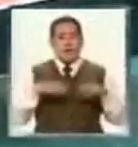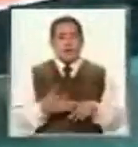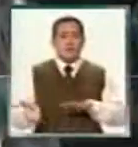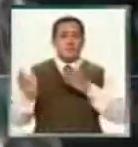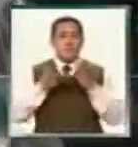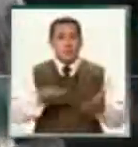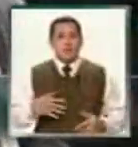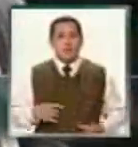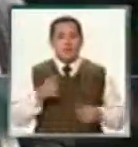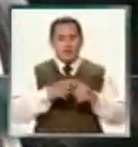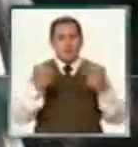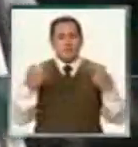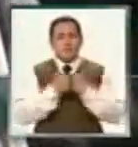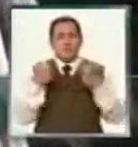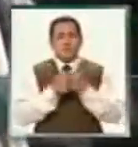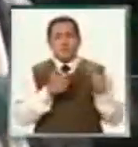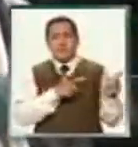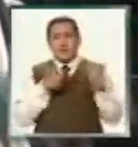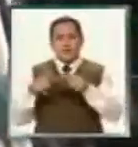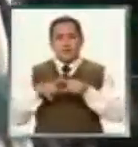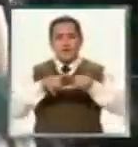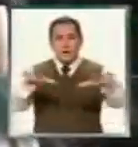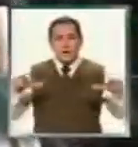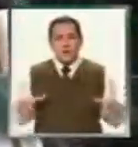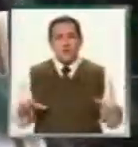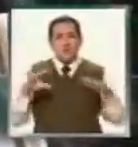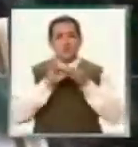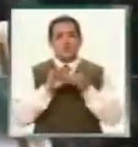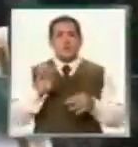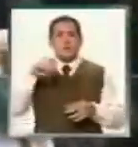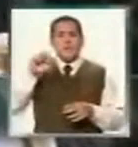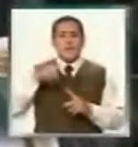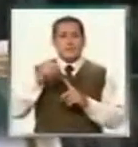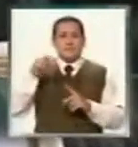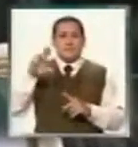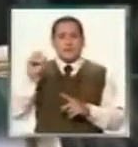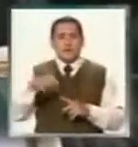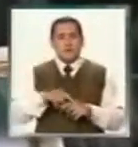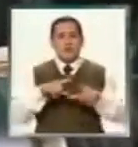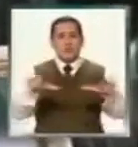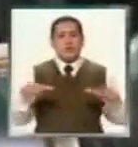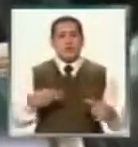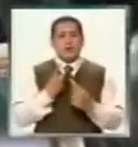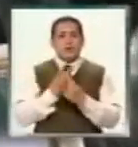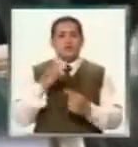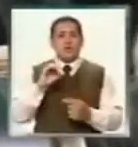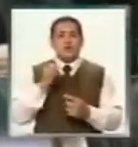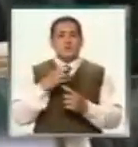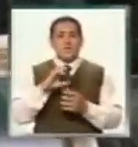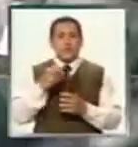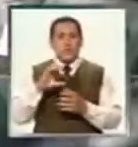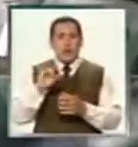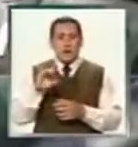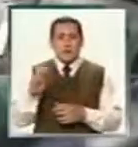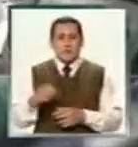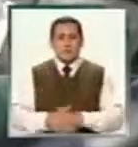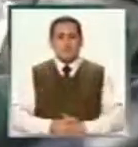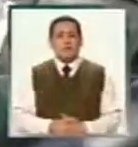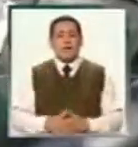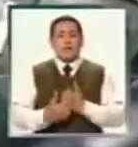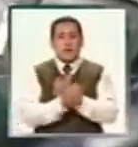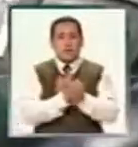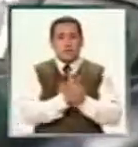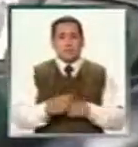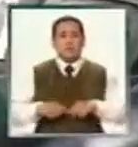muerto en un ataque terrorista a la base Unión Mantaro, en el distrito de Yochegua, Ayacucho. En el